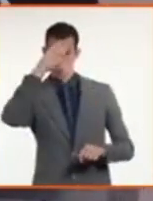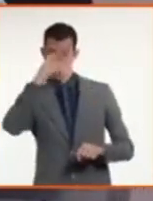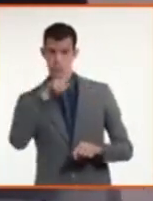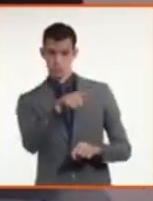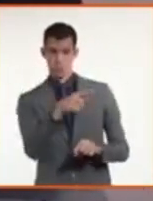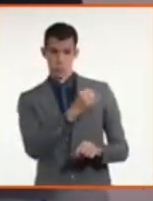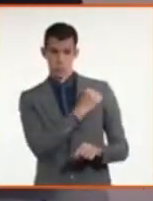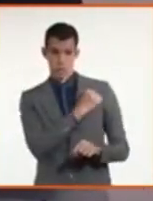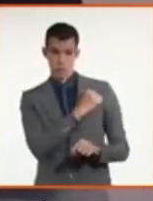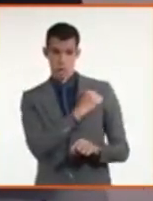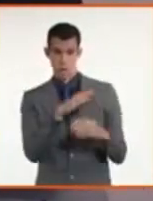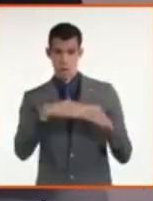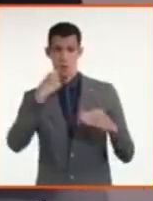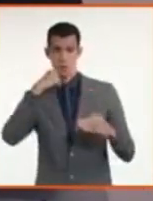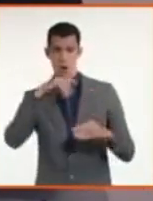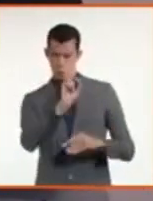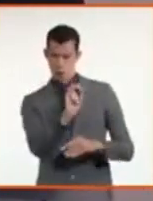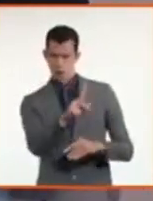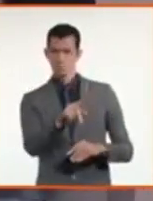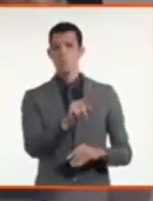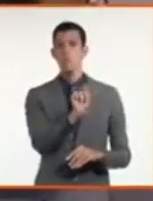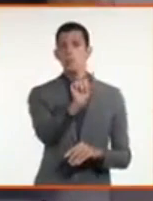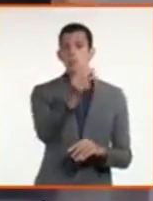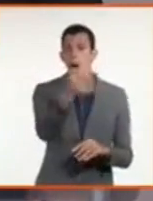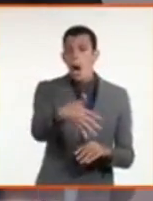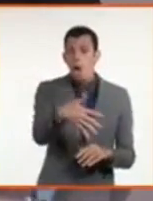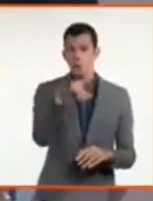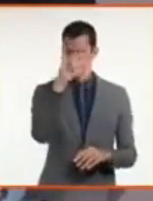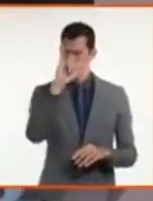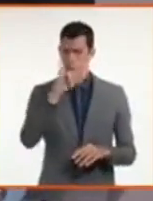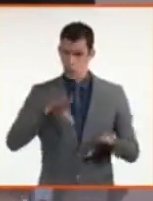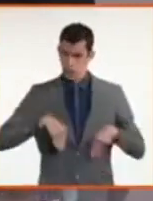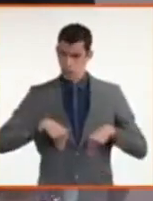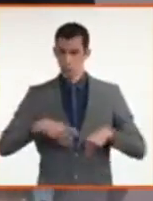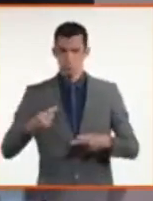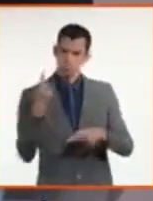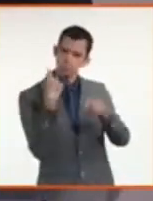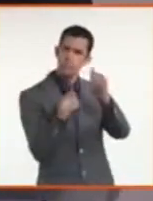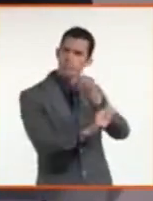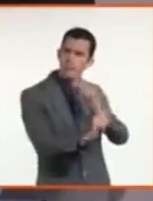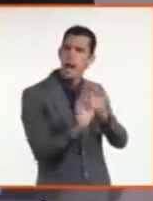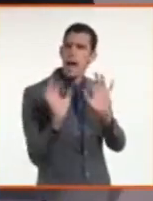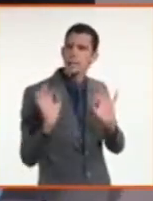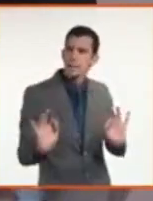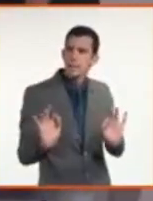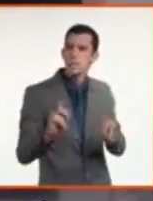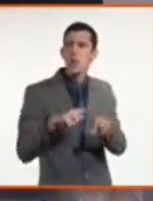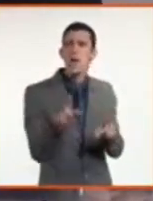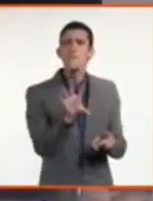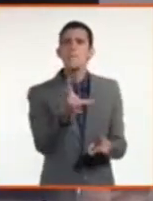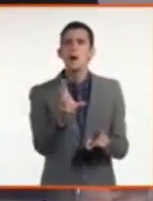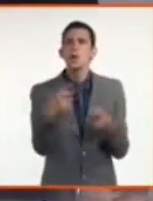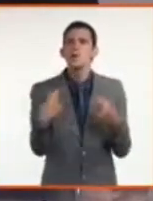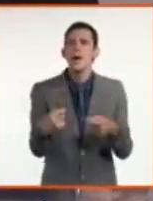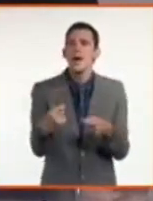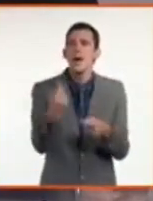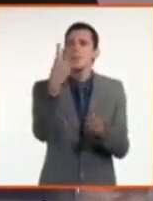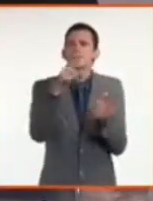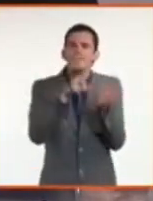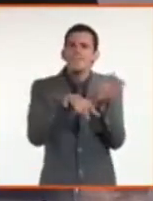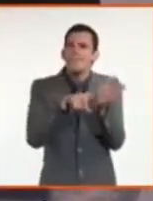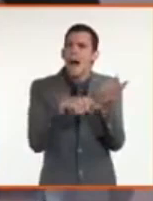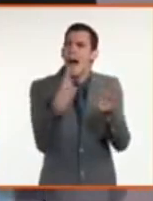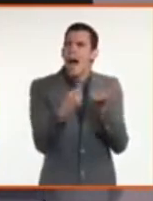tienes un déficit de la oferta en moneda nacional y una buena parte de los insumos de los recursos pero las personas lo tienen que comprar en